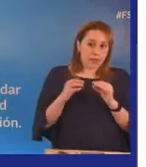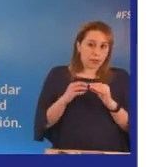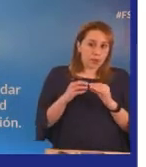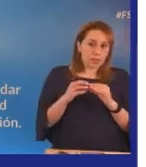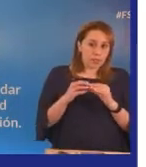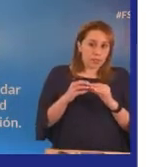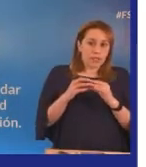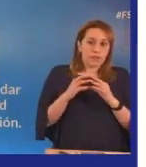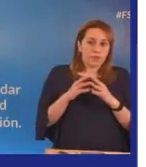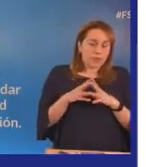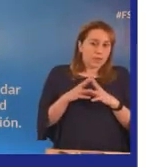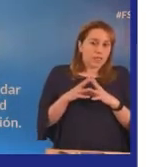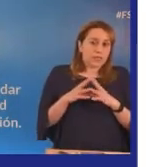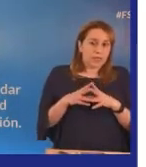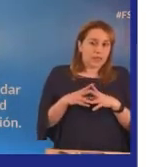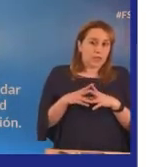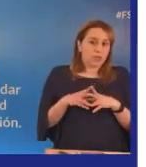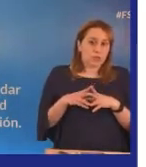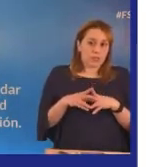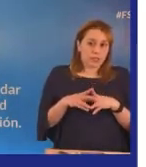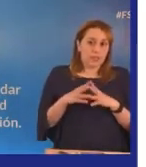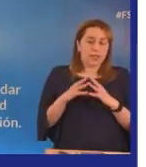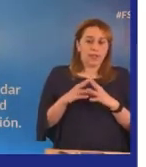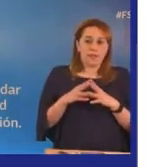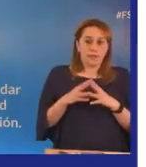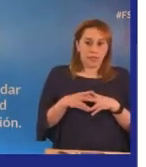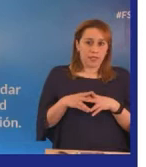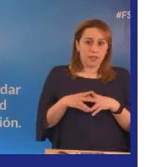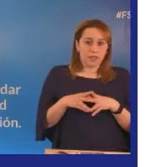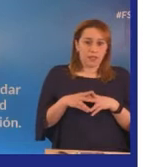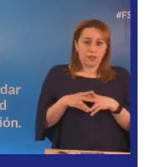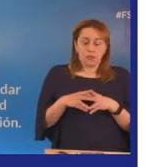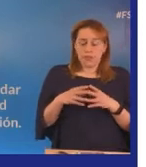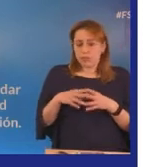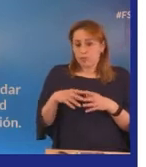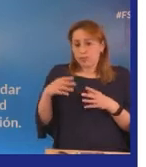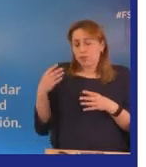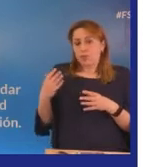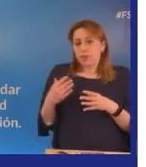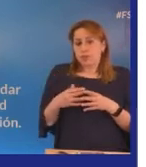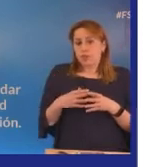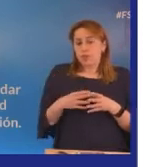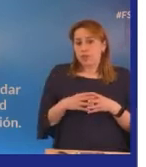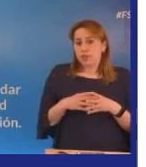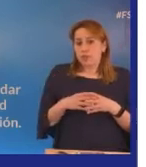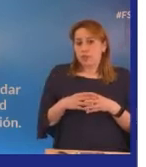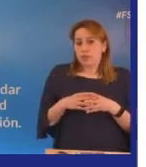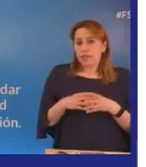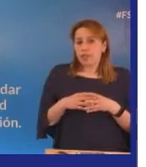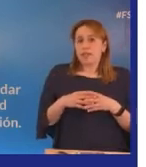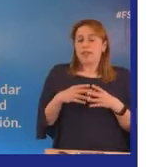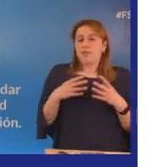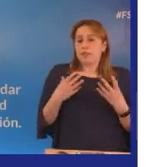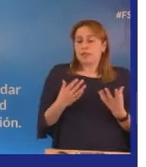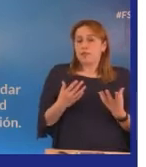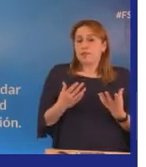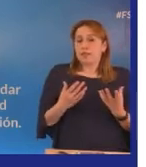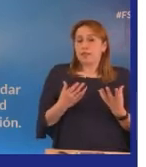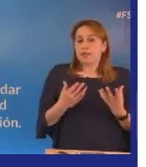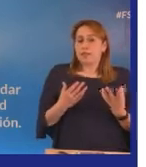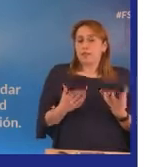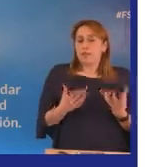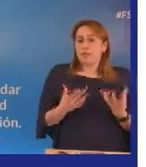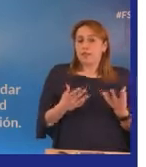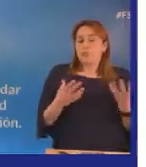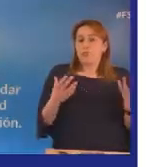perfectamente en la otra en bienestar de nuestro paciente y de la familia. Como han dicho mis compañeros con anterioridad, la familia también